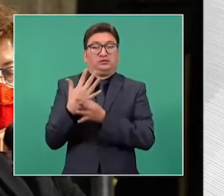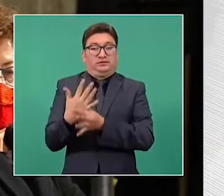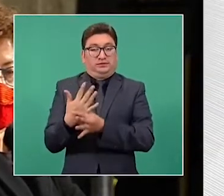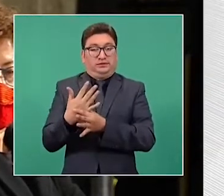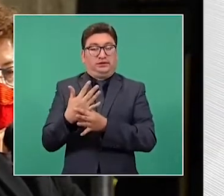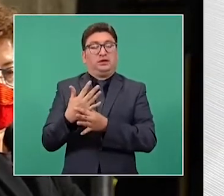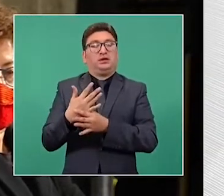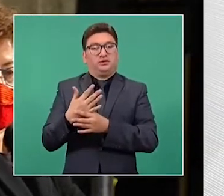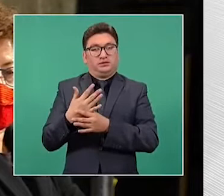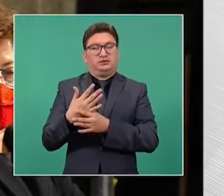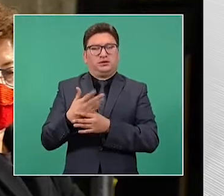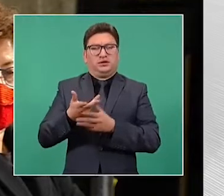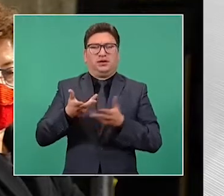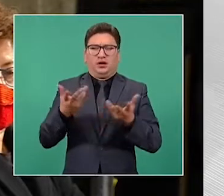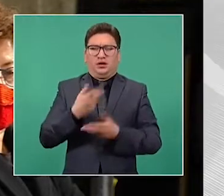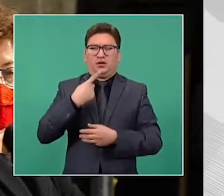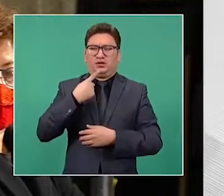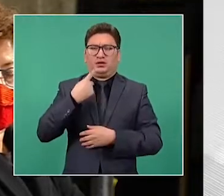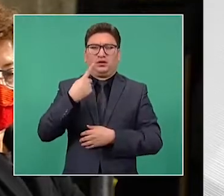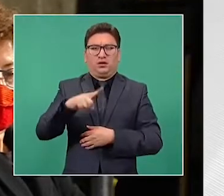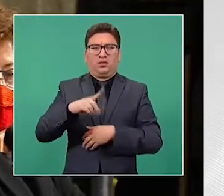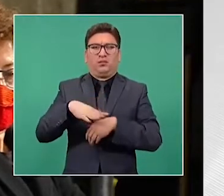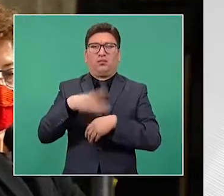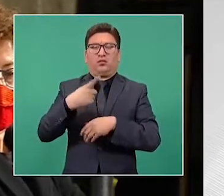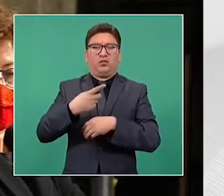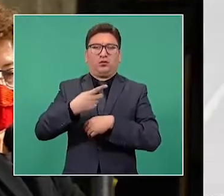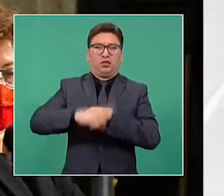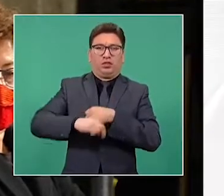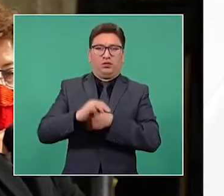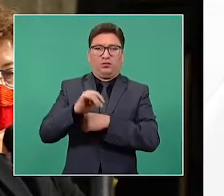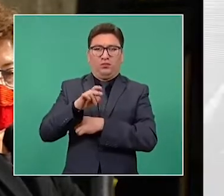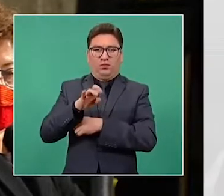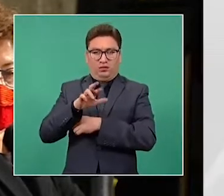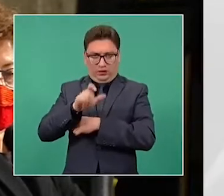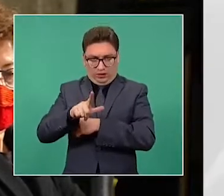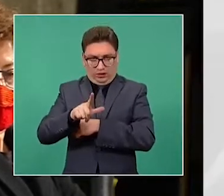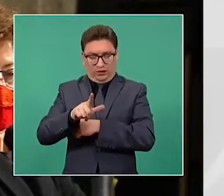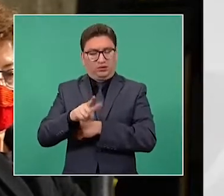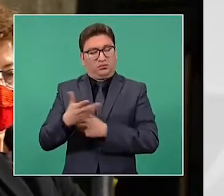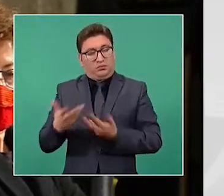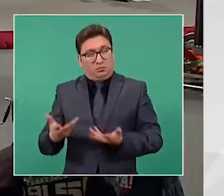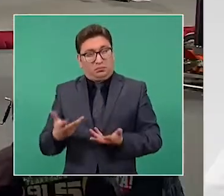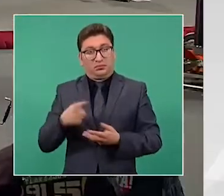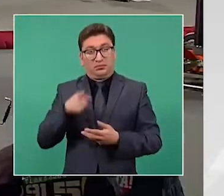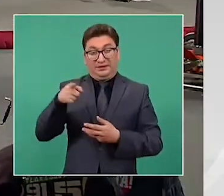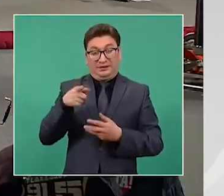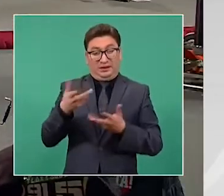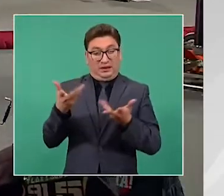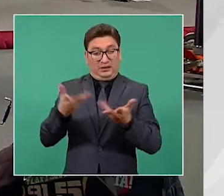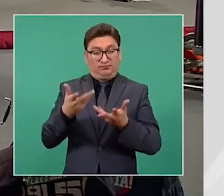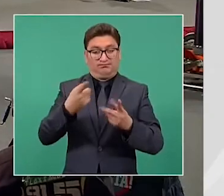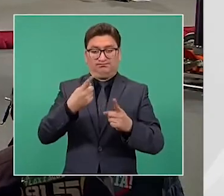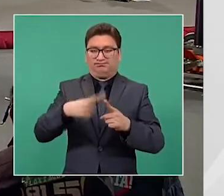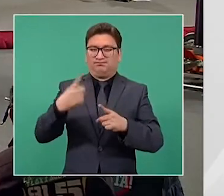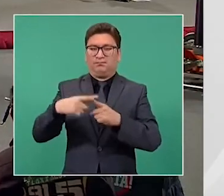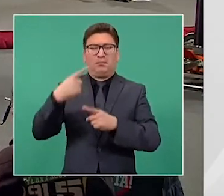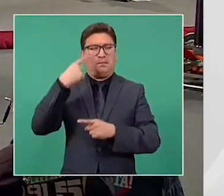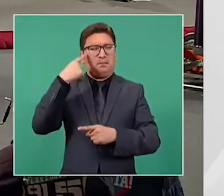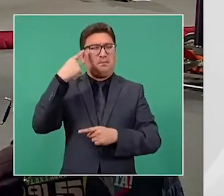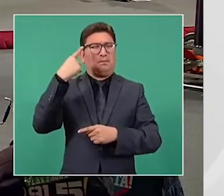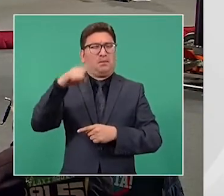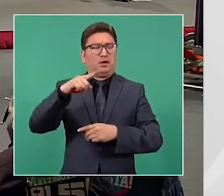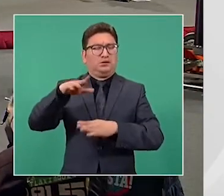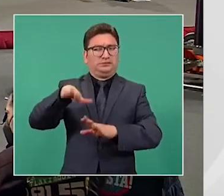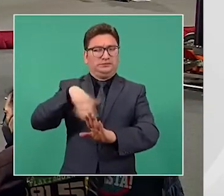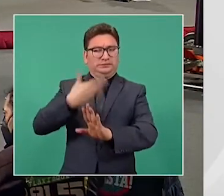presentar o ya presentó denuncias por daño moral, pero, bueno, pues son generalmente este tipo de formas para perseguir,